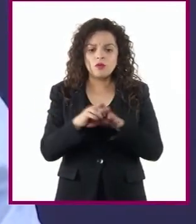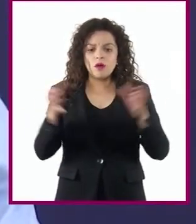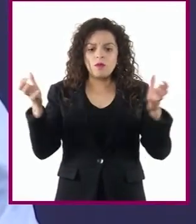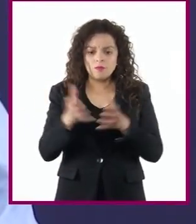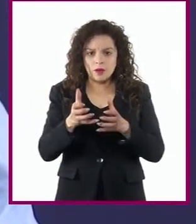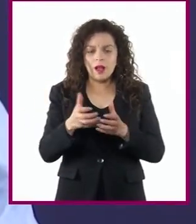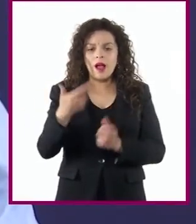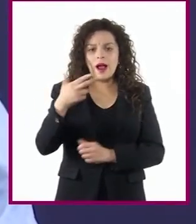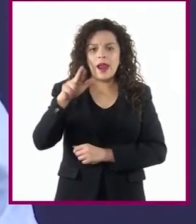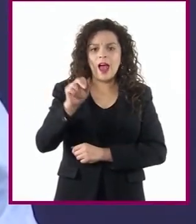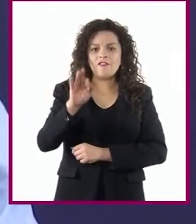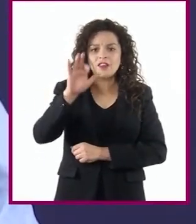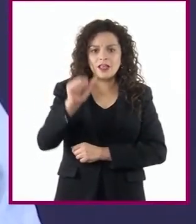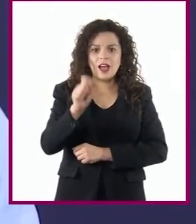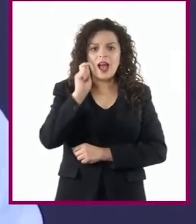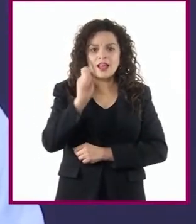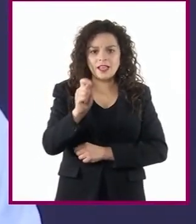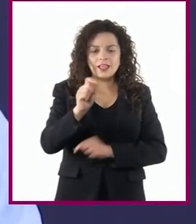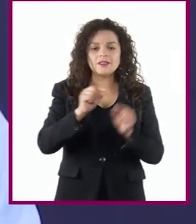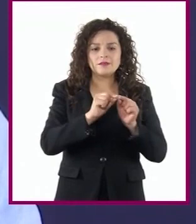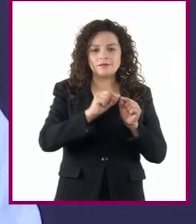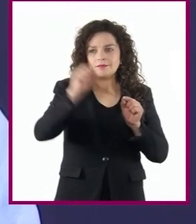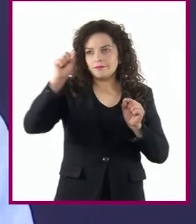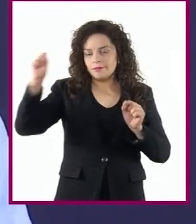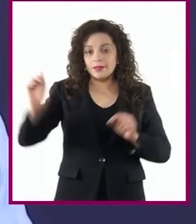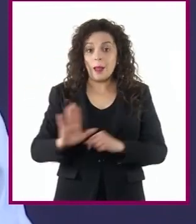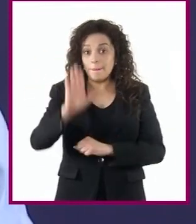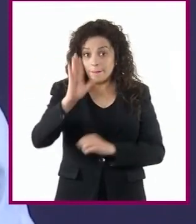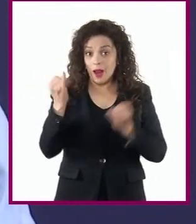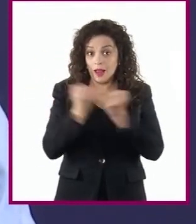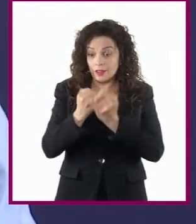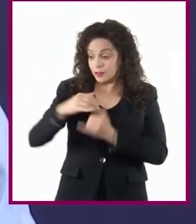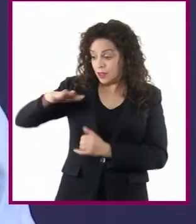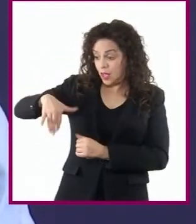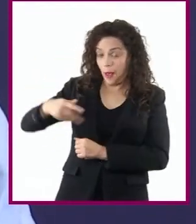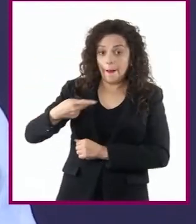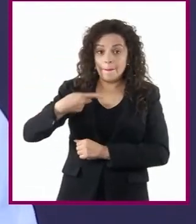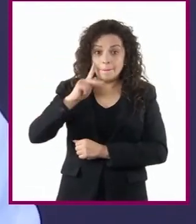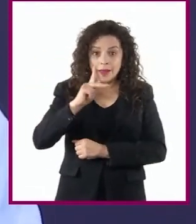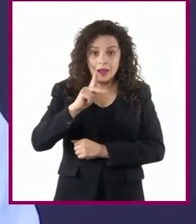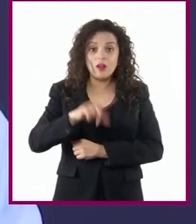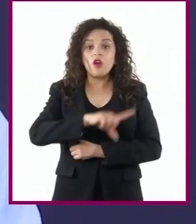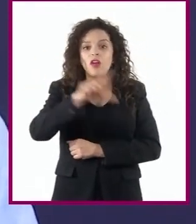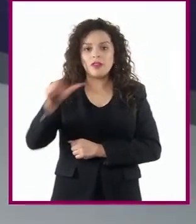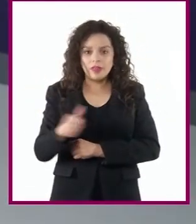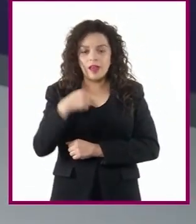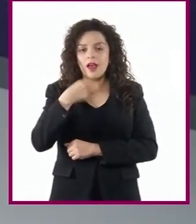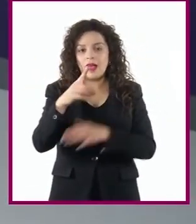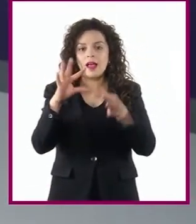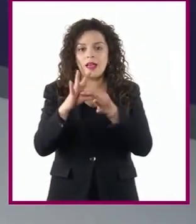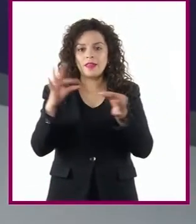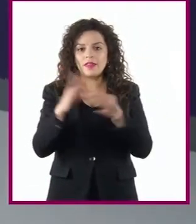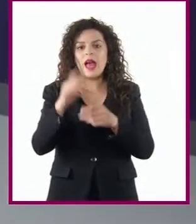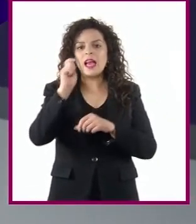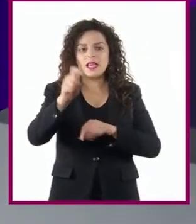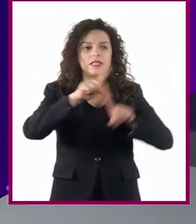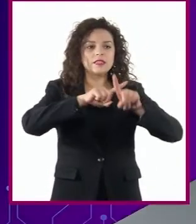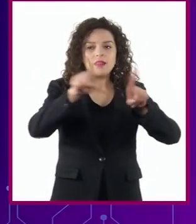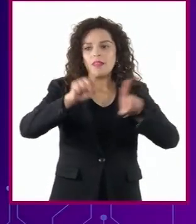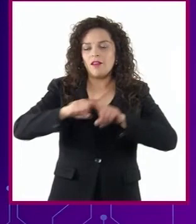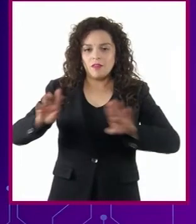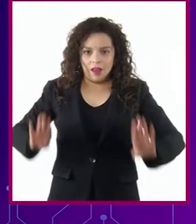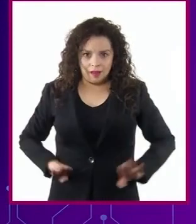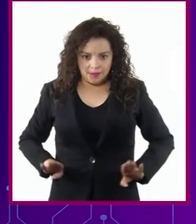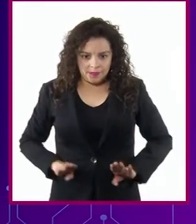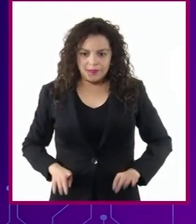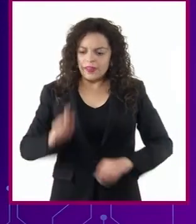Esta gráfica se parece a un polígono de frecuencias, pero las diferencias se explicarán más adelante. Pero, ¿qué es una gráfica